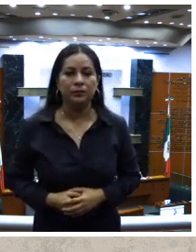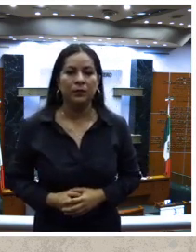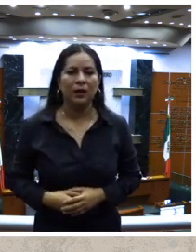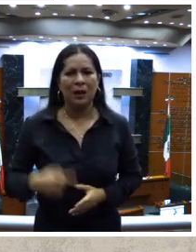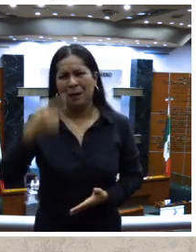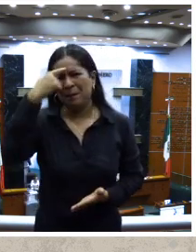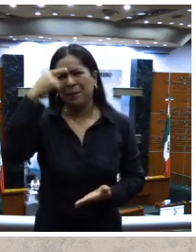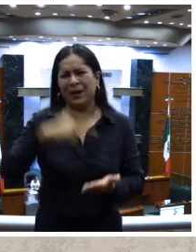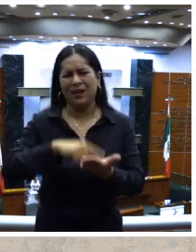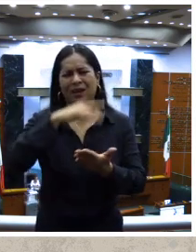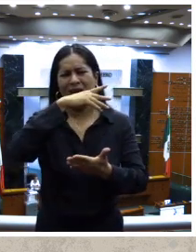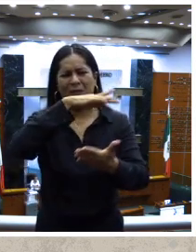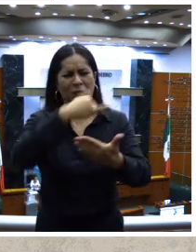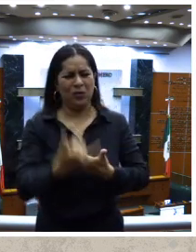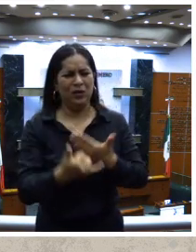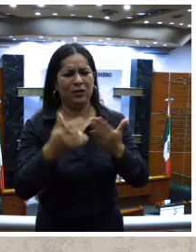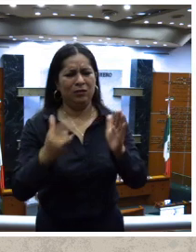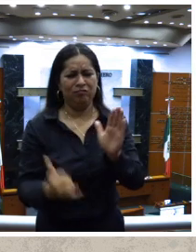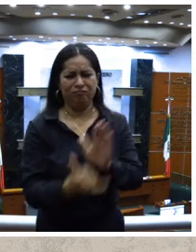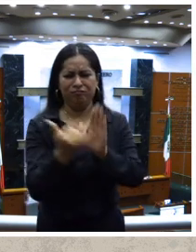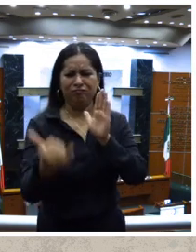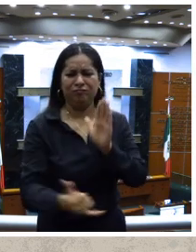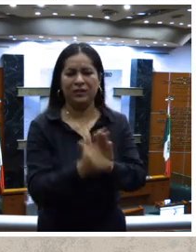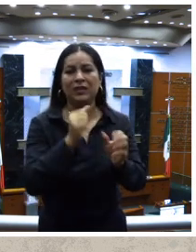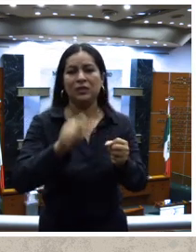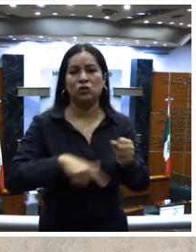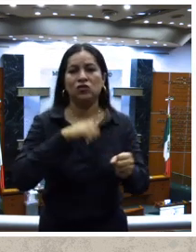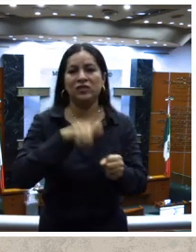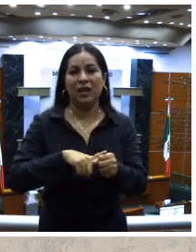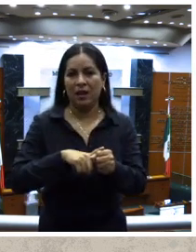serían para proyectos de desarrollo económico y social.